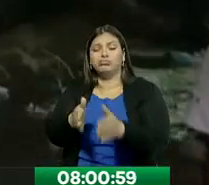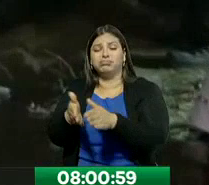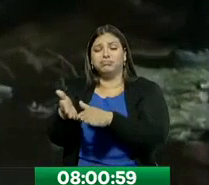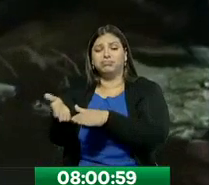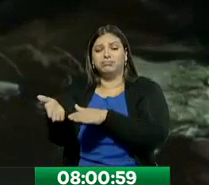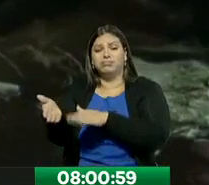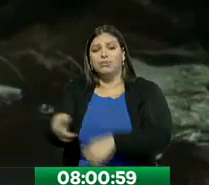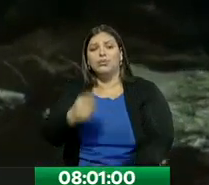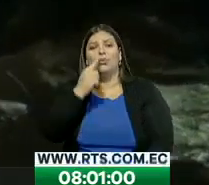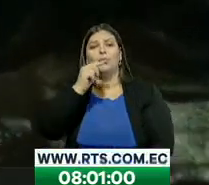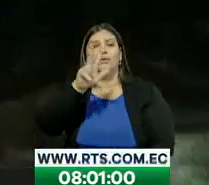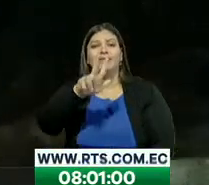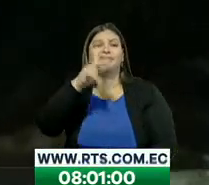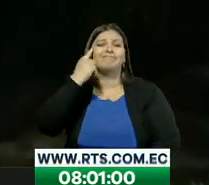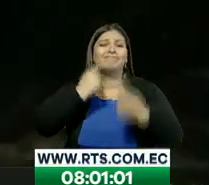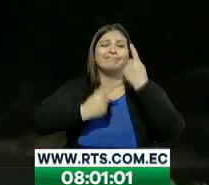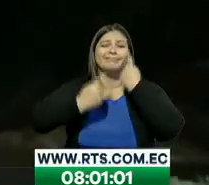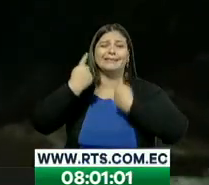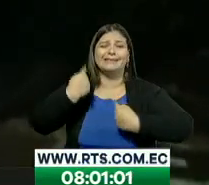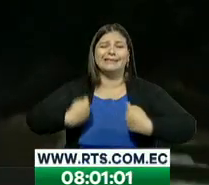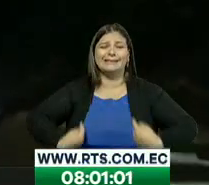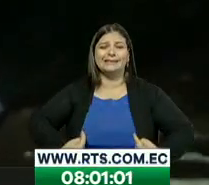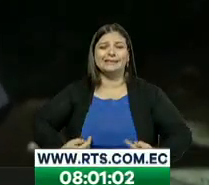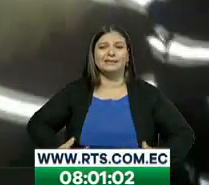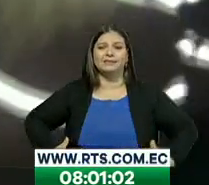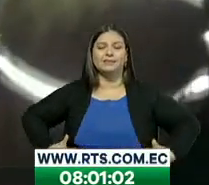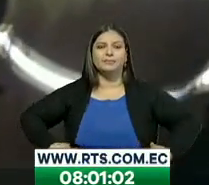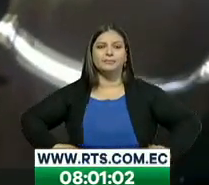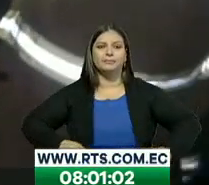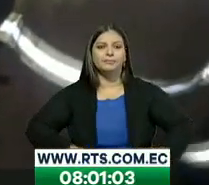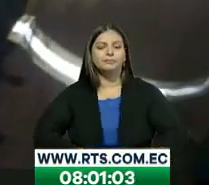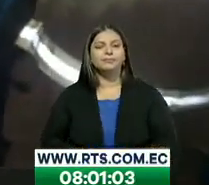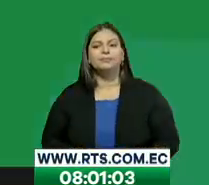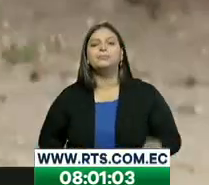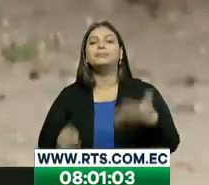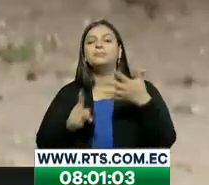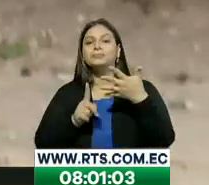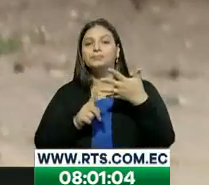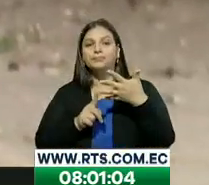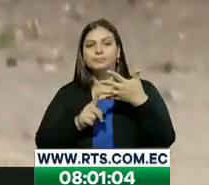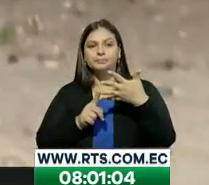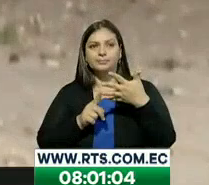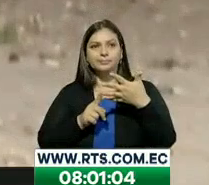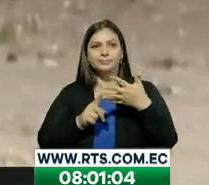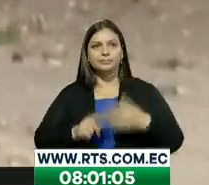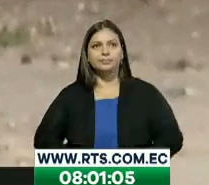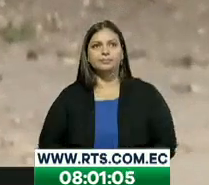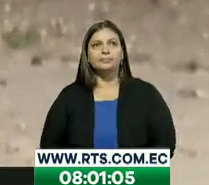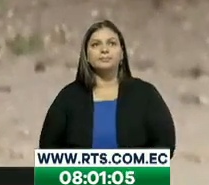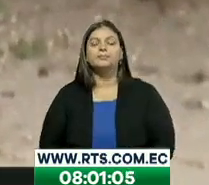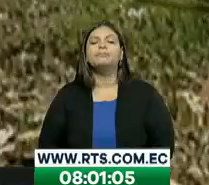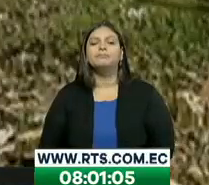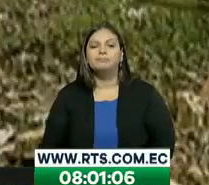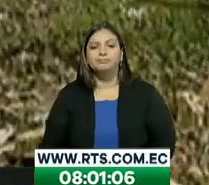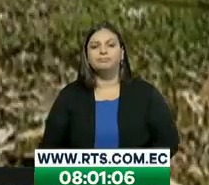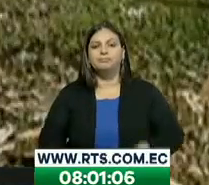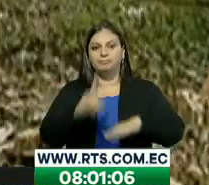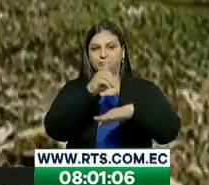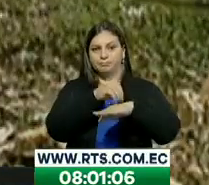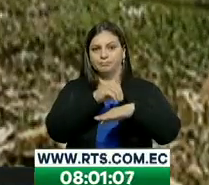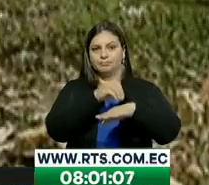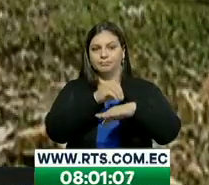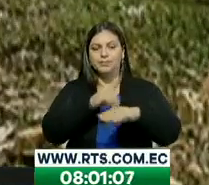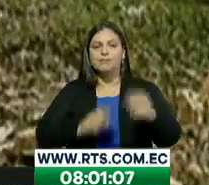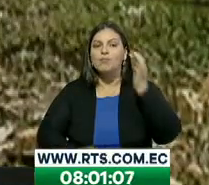se incendió tras el impacto. Muy bien, estaba una mujer que resultó herida tras